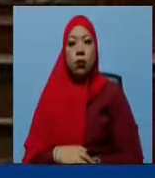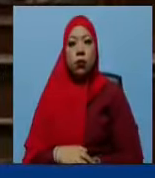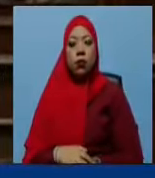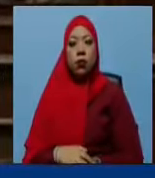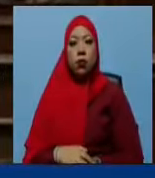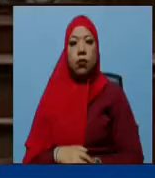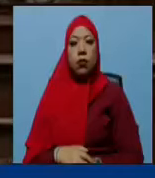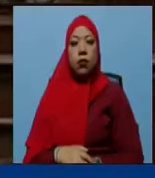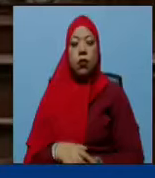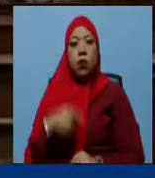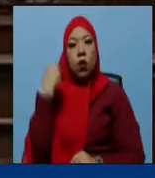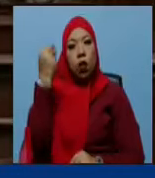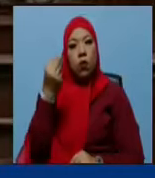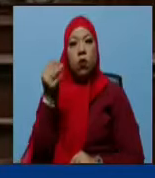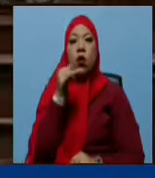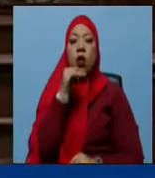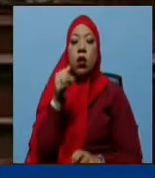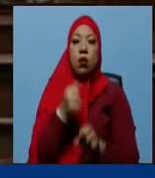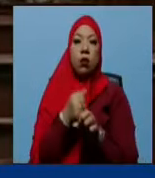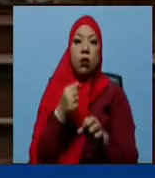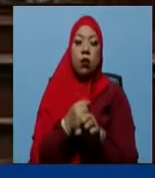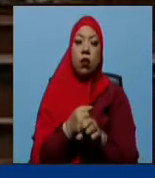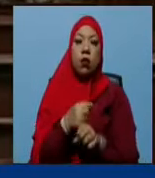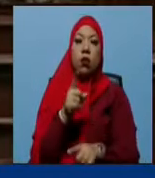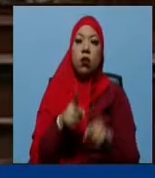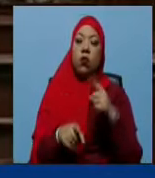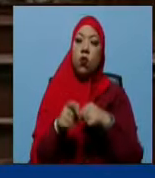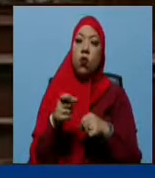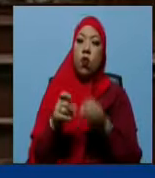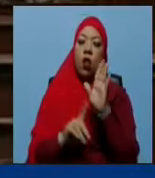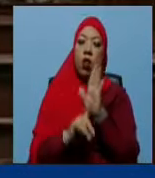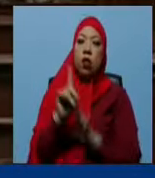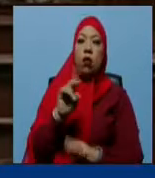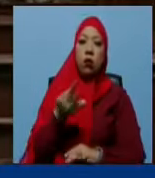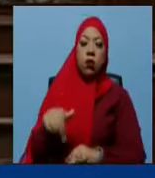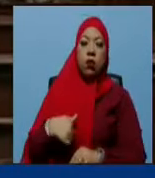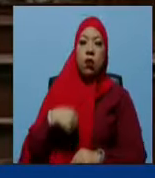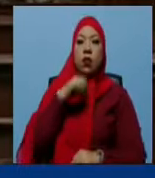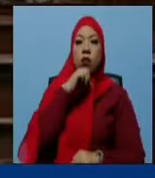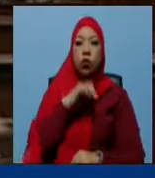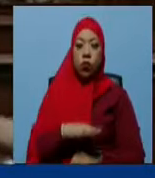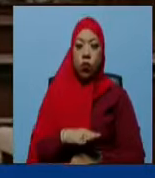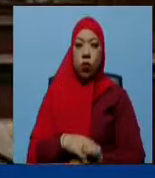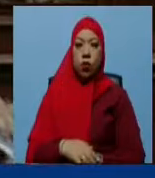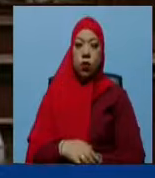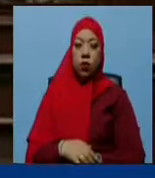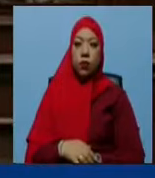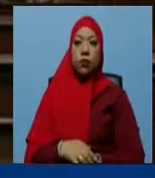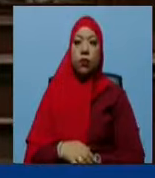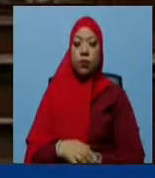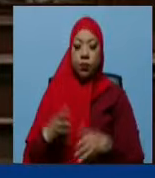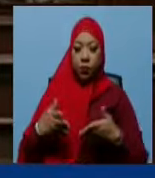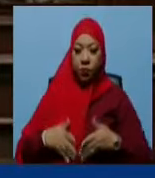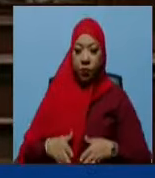Una robusta visión histórica. Y de esa robusta visión histórica